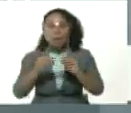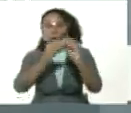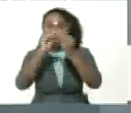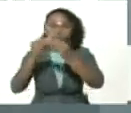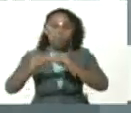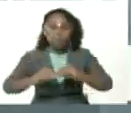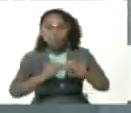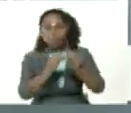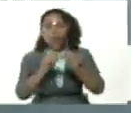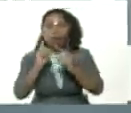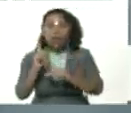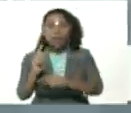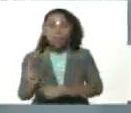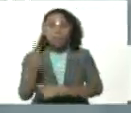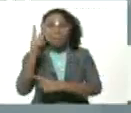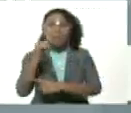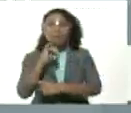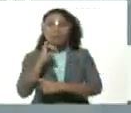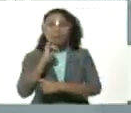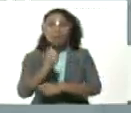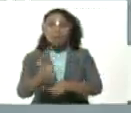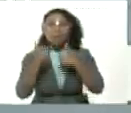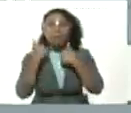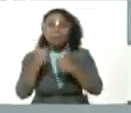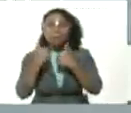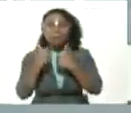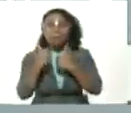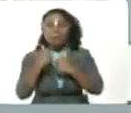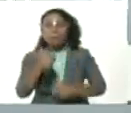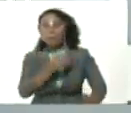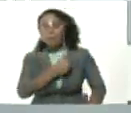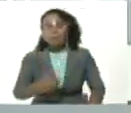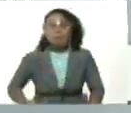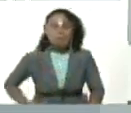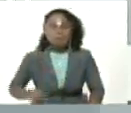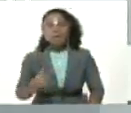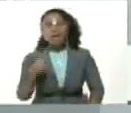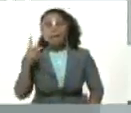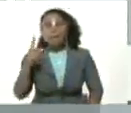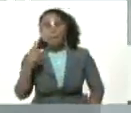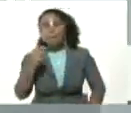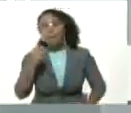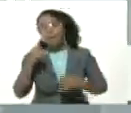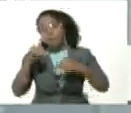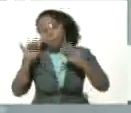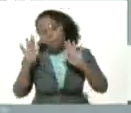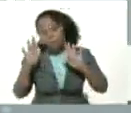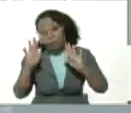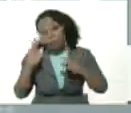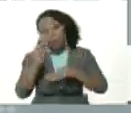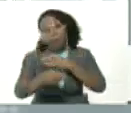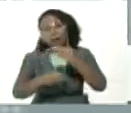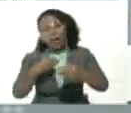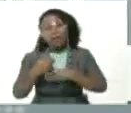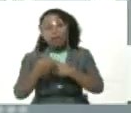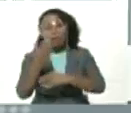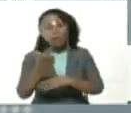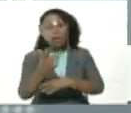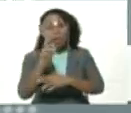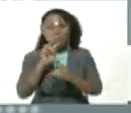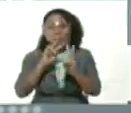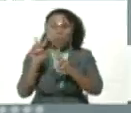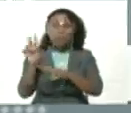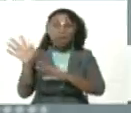recuperar. Esa es la primera buena noticia, comandante presidente, agradeciendo por supuesto a lo que ustedes vieron ya en el